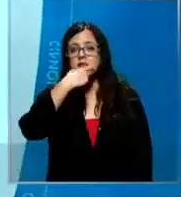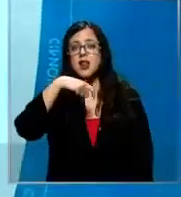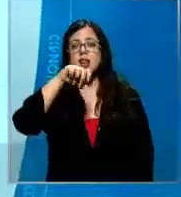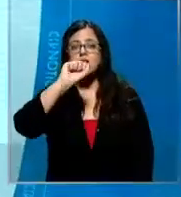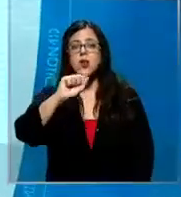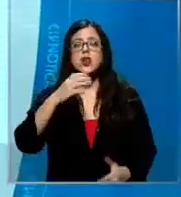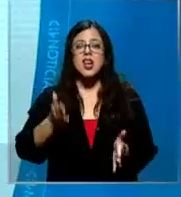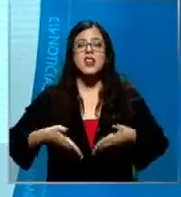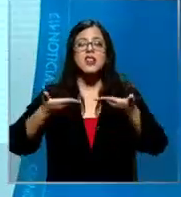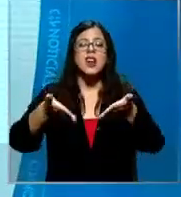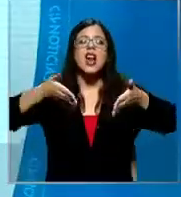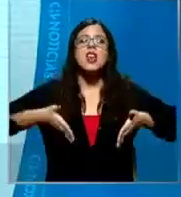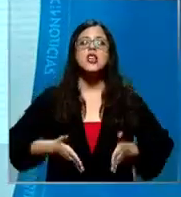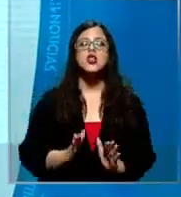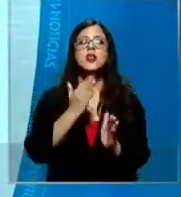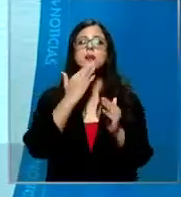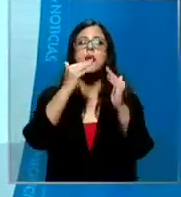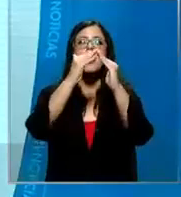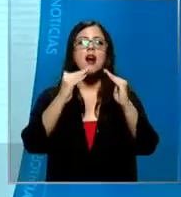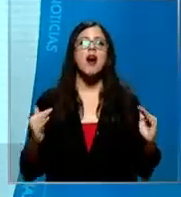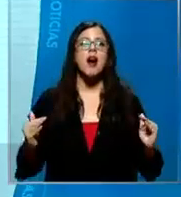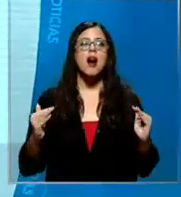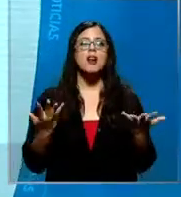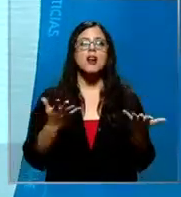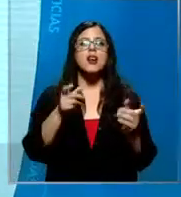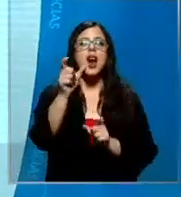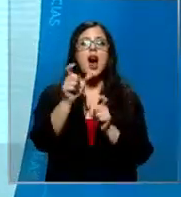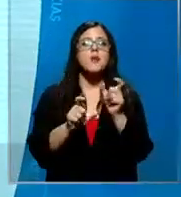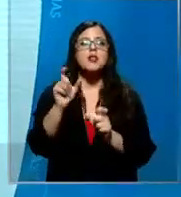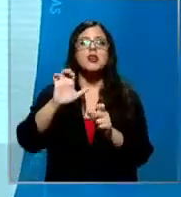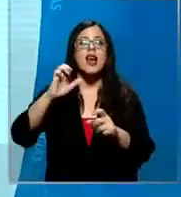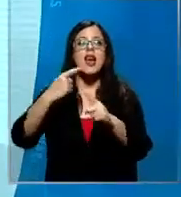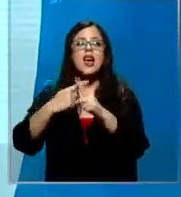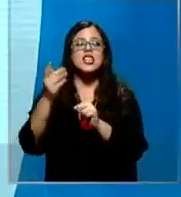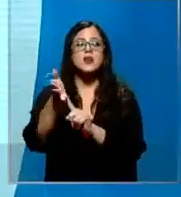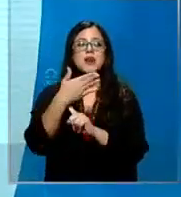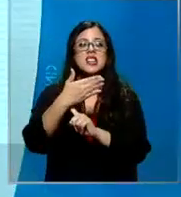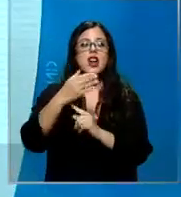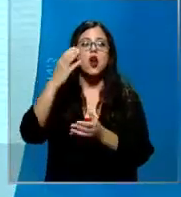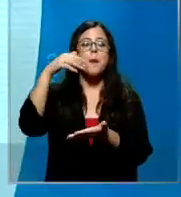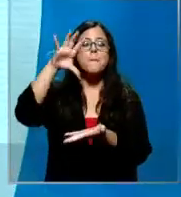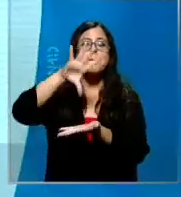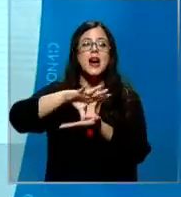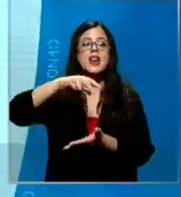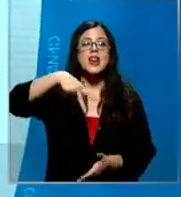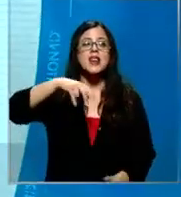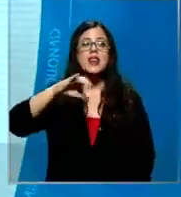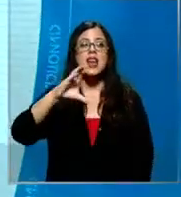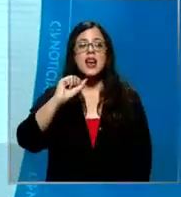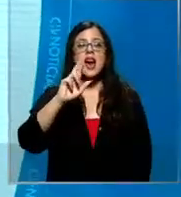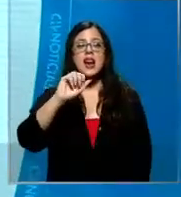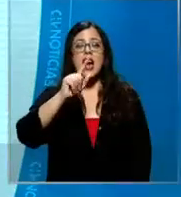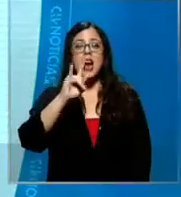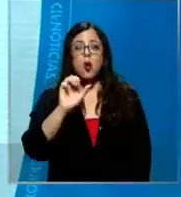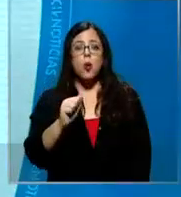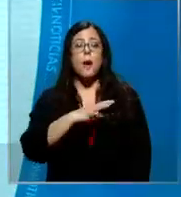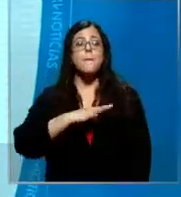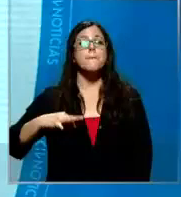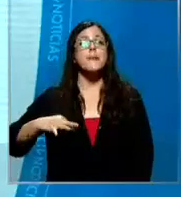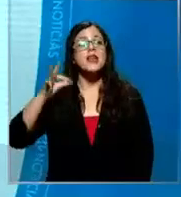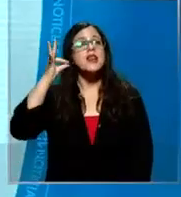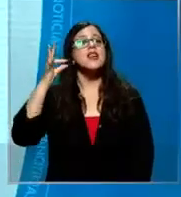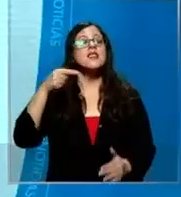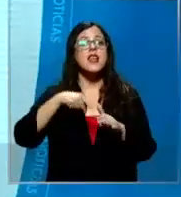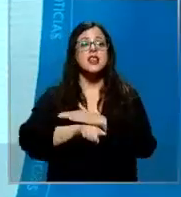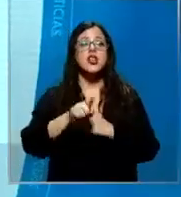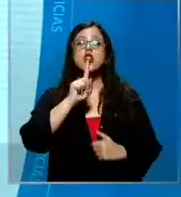dar nacionalidad y residencia a expatriados de Nicaragua. La ministra del Interior, Carolina Toá, salió a responder.